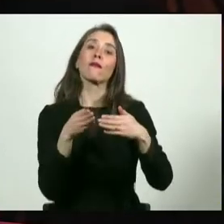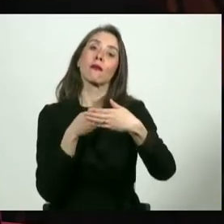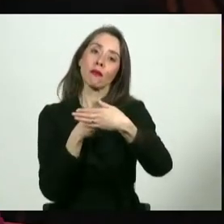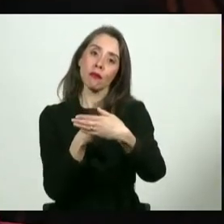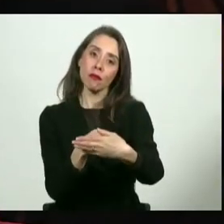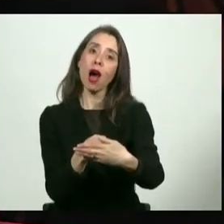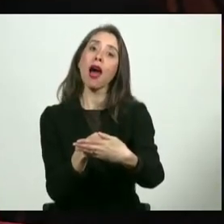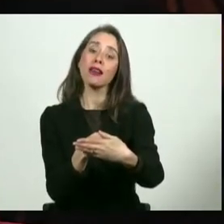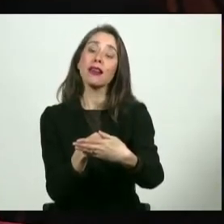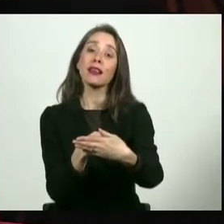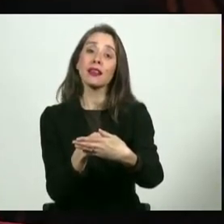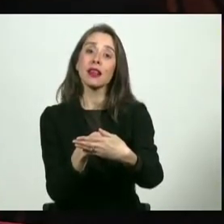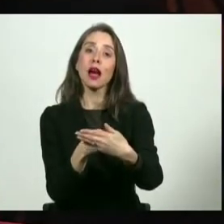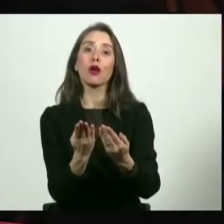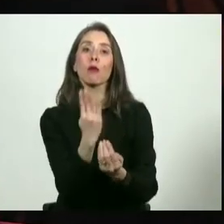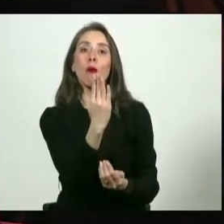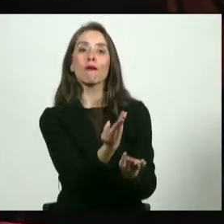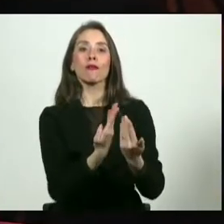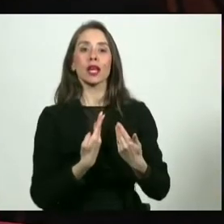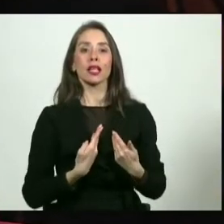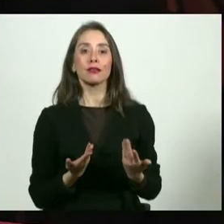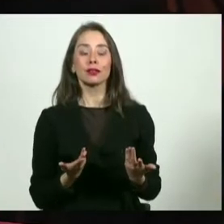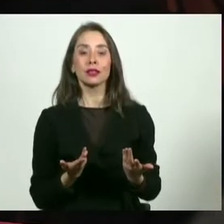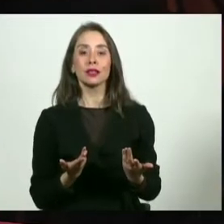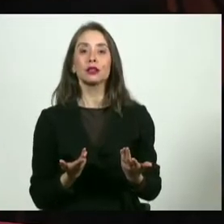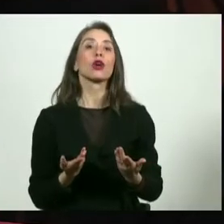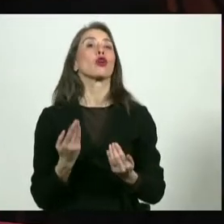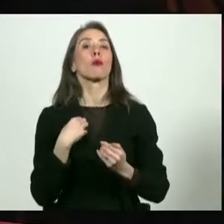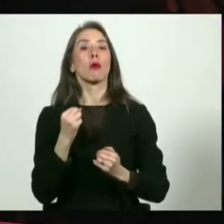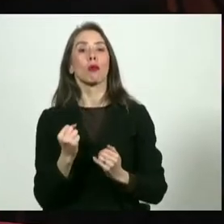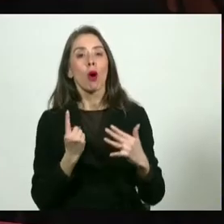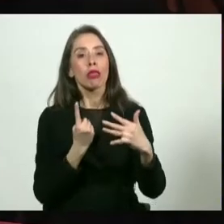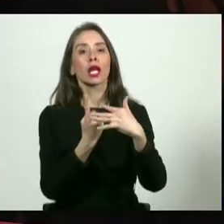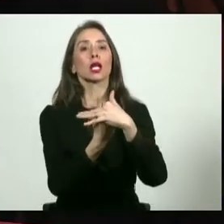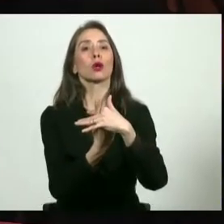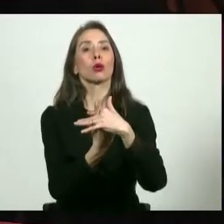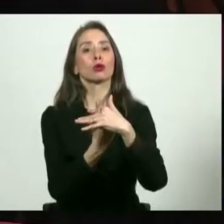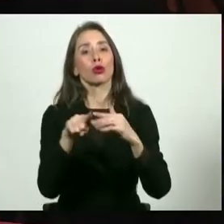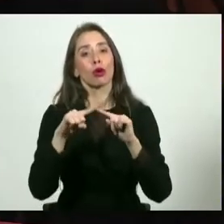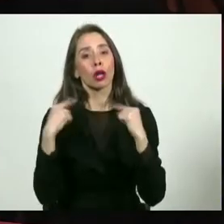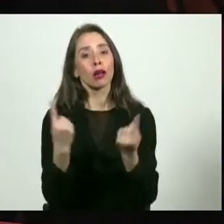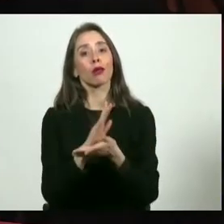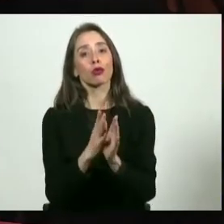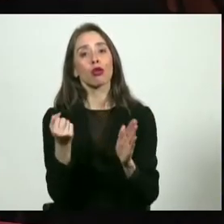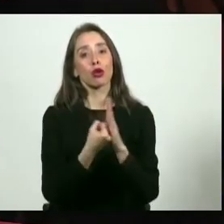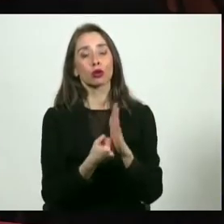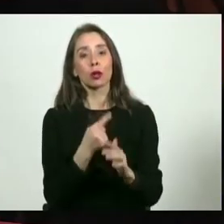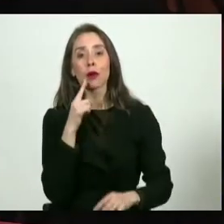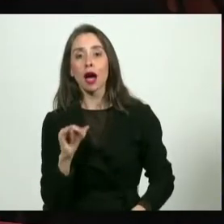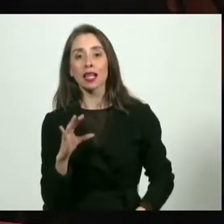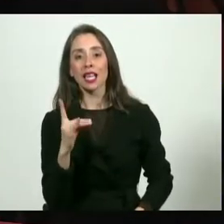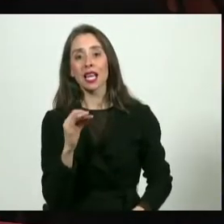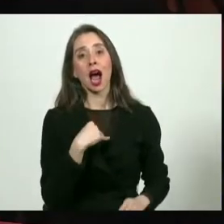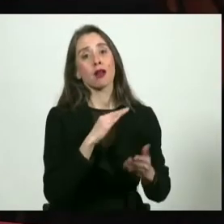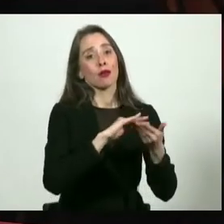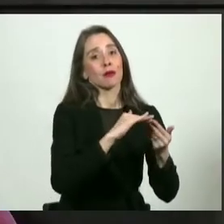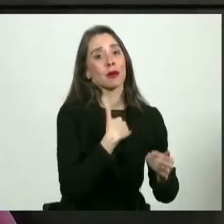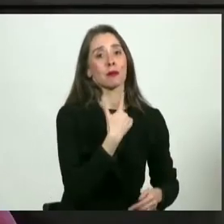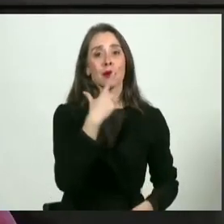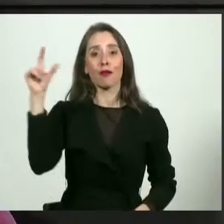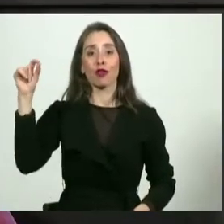acceder a beneficios y acceder, por cierto, a la inclusión que, por la cual estamos todos luchando. Ricardo, sí me voy a tener que ir